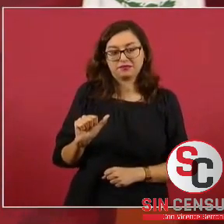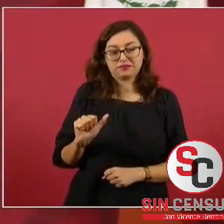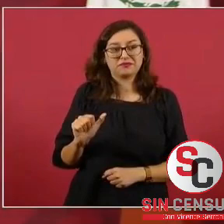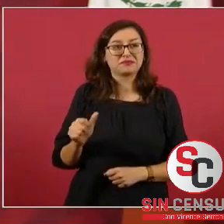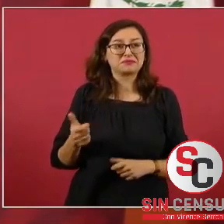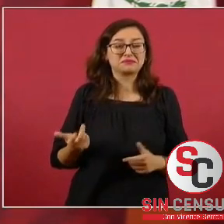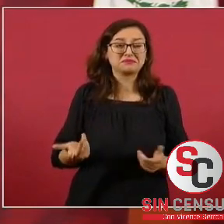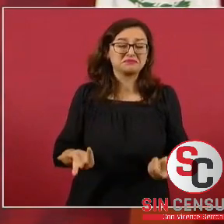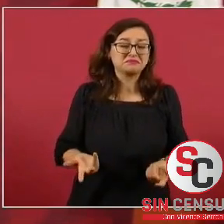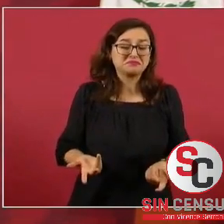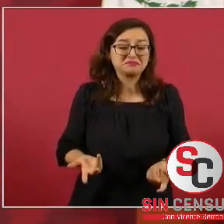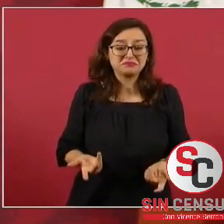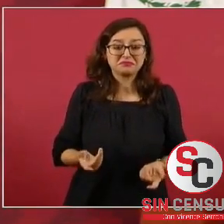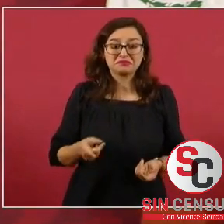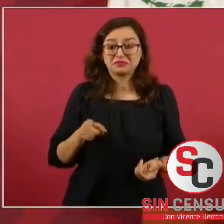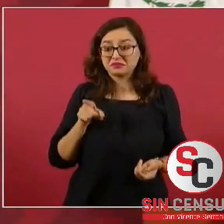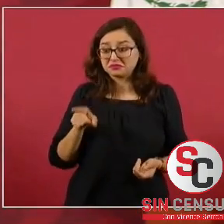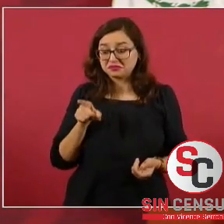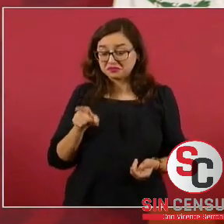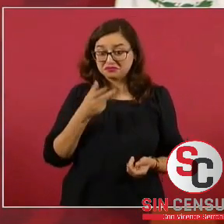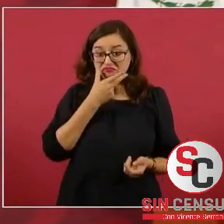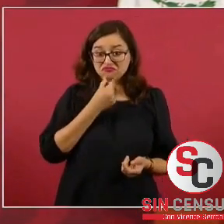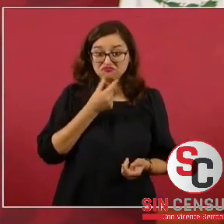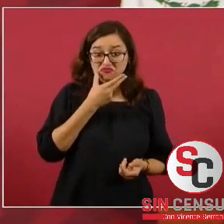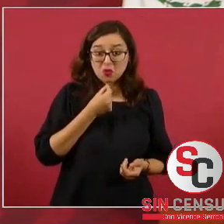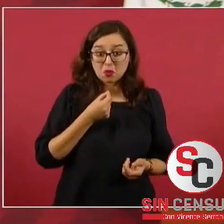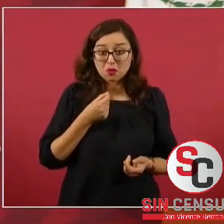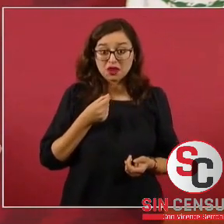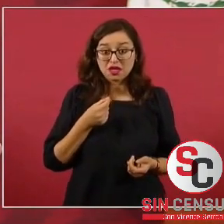vamos a decir, de izquierda,